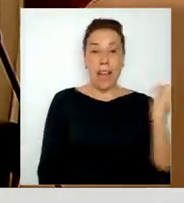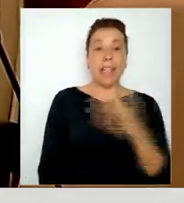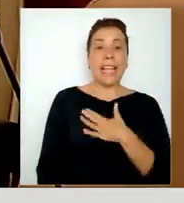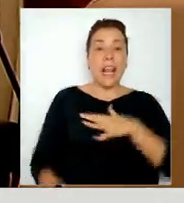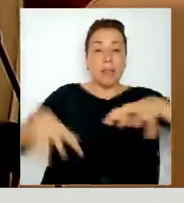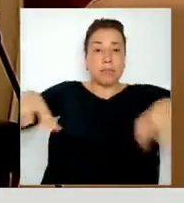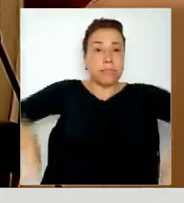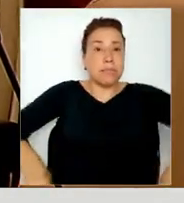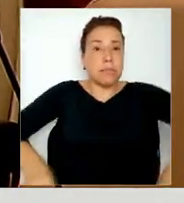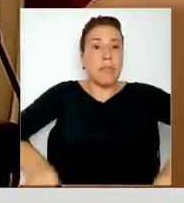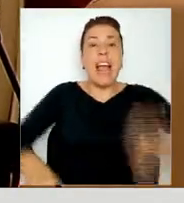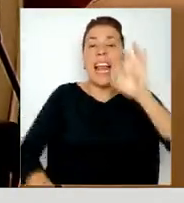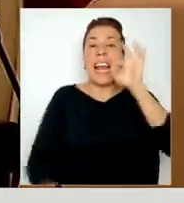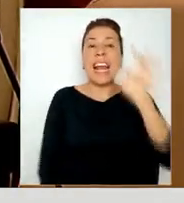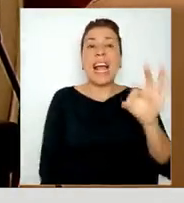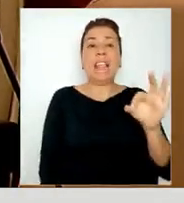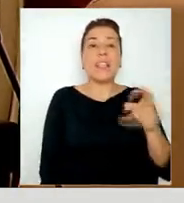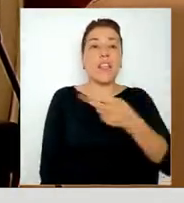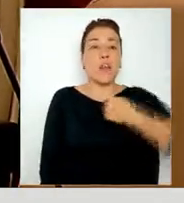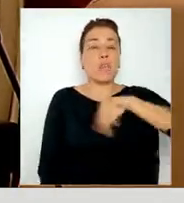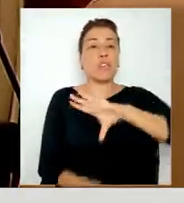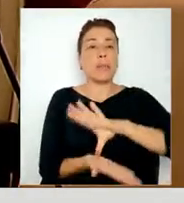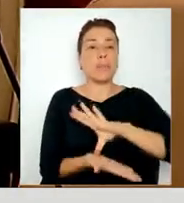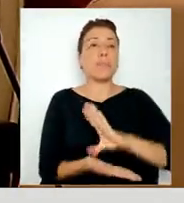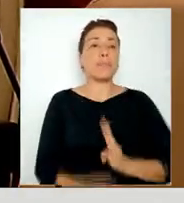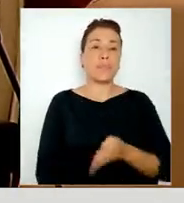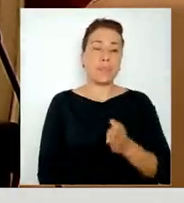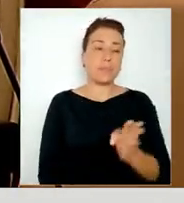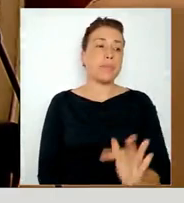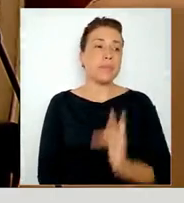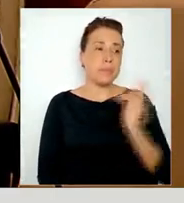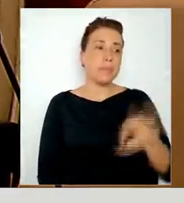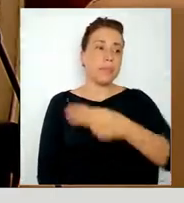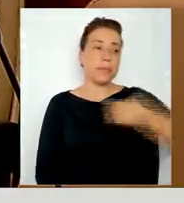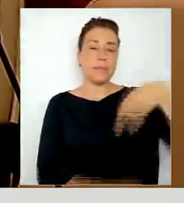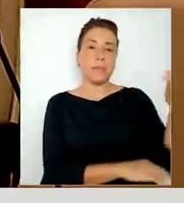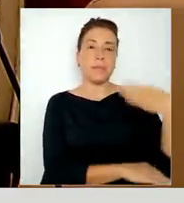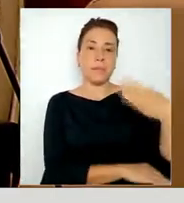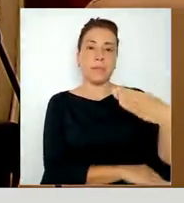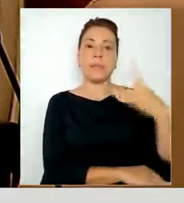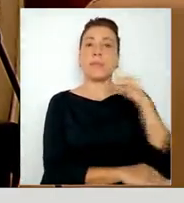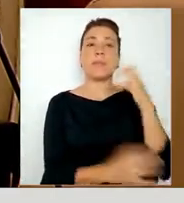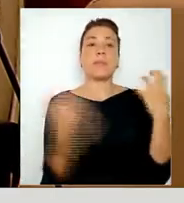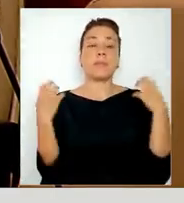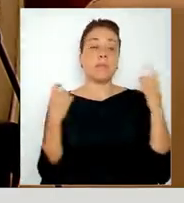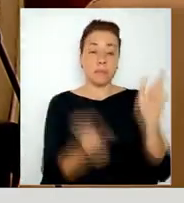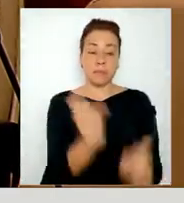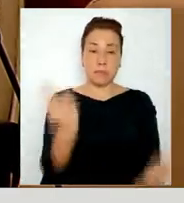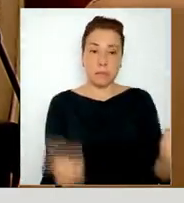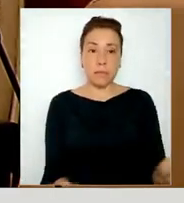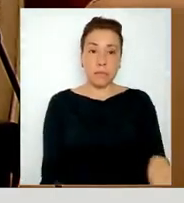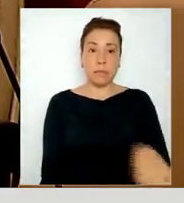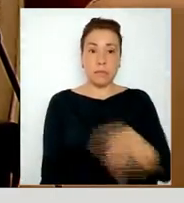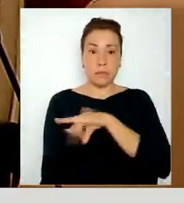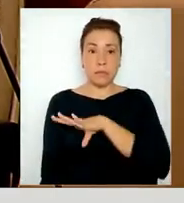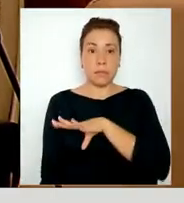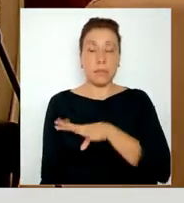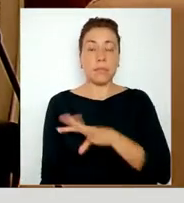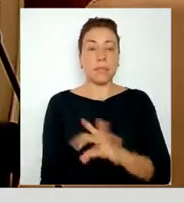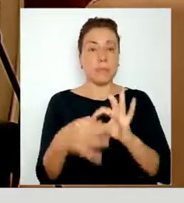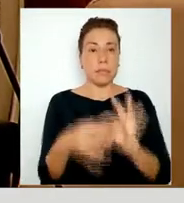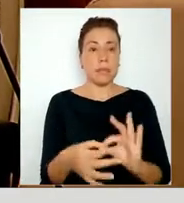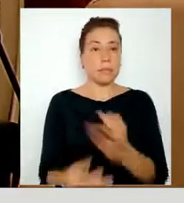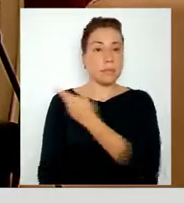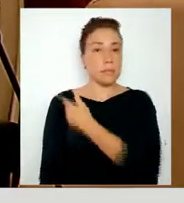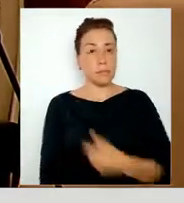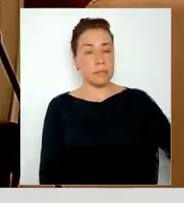riqueza de nuestro país todavía el futuro de nuestra patria está en manos del pueblo Y gracias al presidente Allende